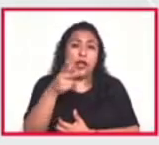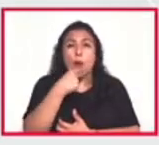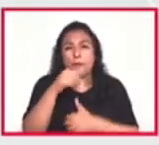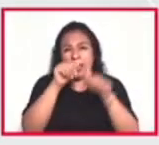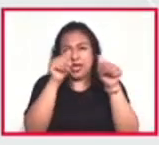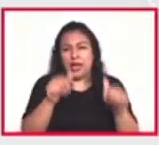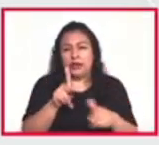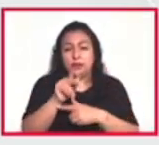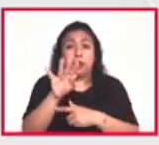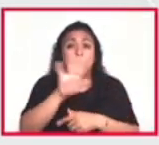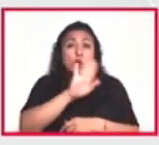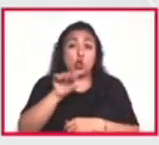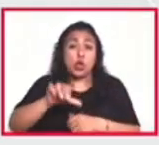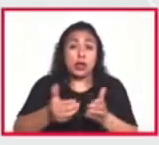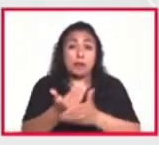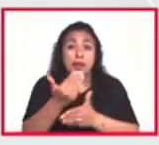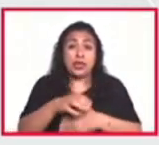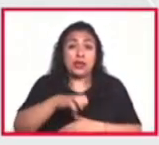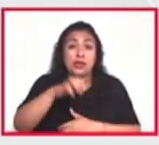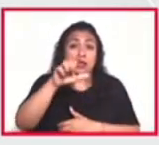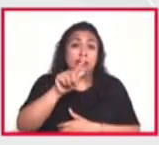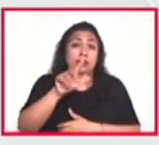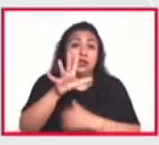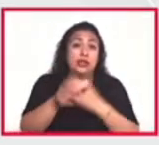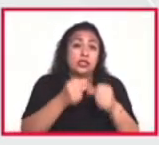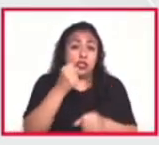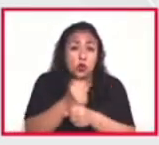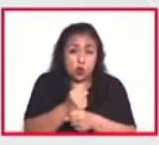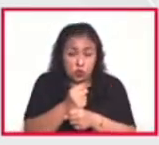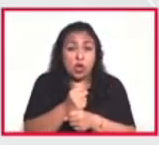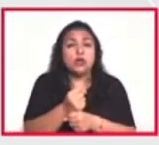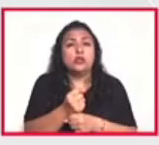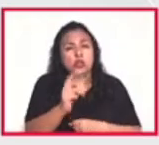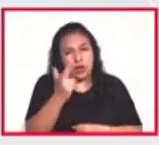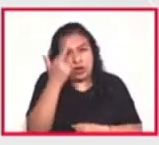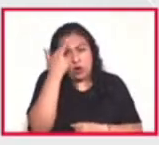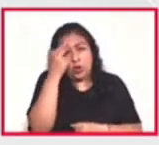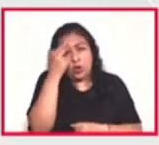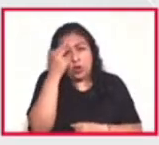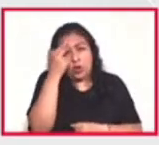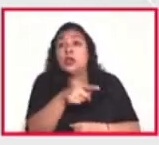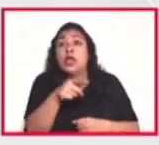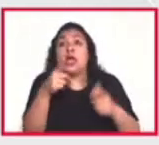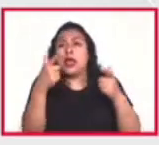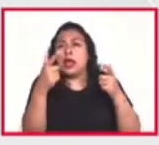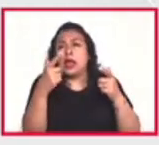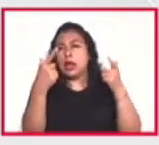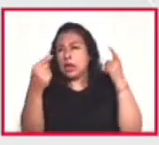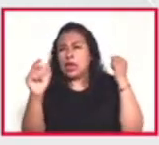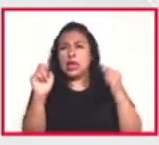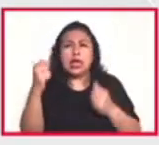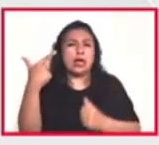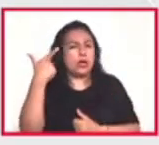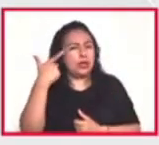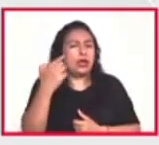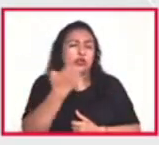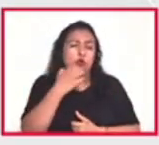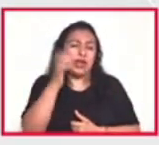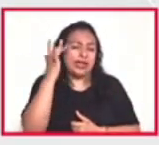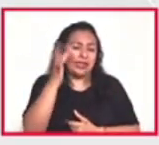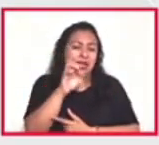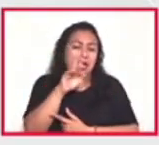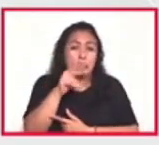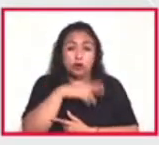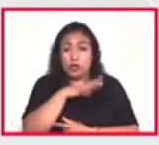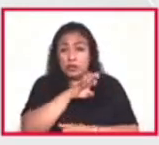Falleció esta mañana a los 75 años de edad. Recordemos que él es egresado, era egresado de la Academia de San Carlos y se especializó